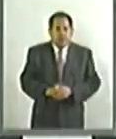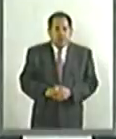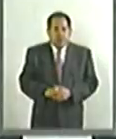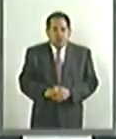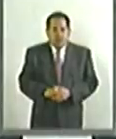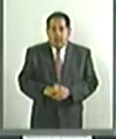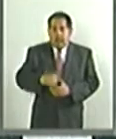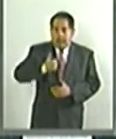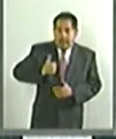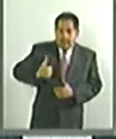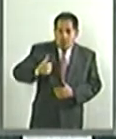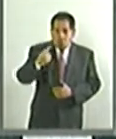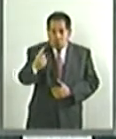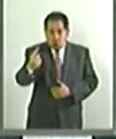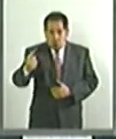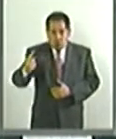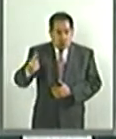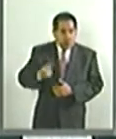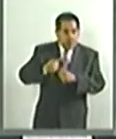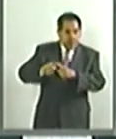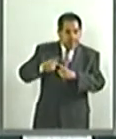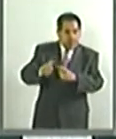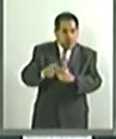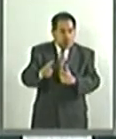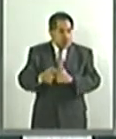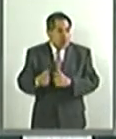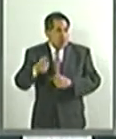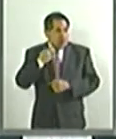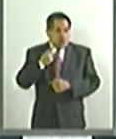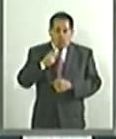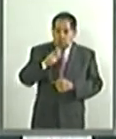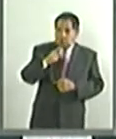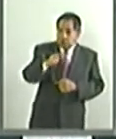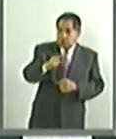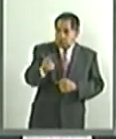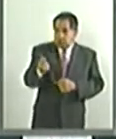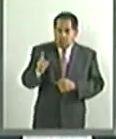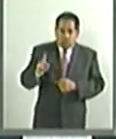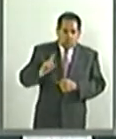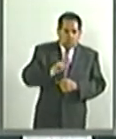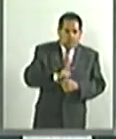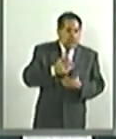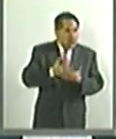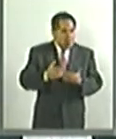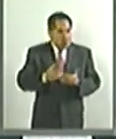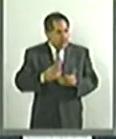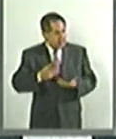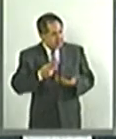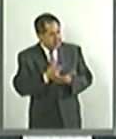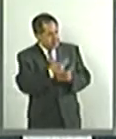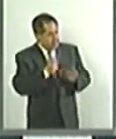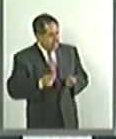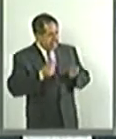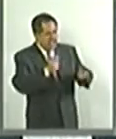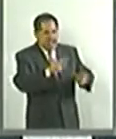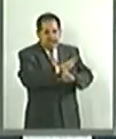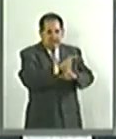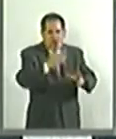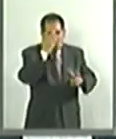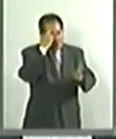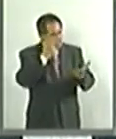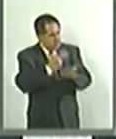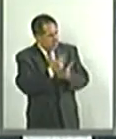Concluidas las exposiciones de los representantes de los grupos parlamentarios, entregaremos el reconocimiento que la